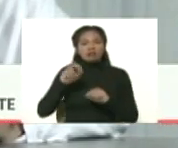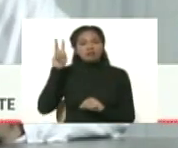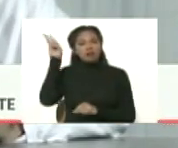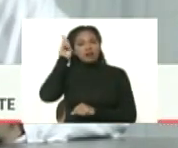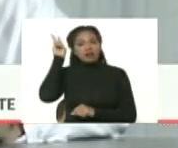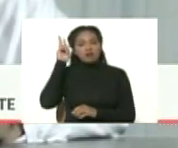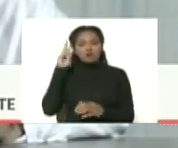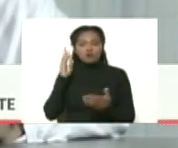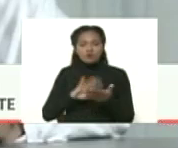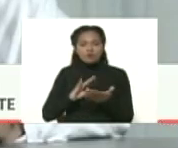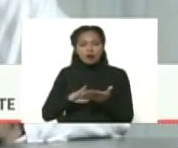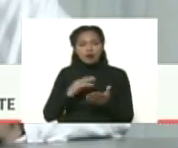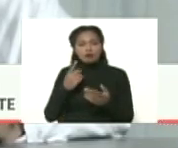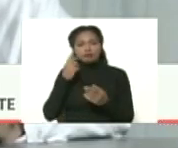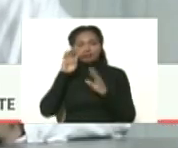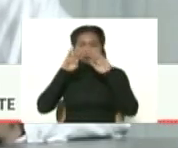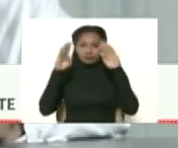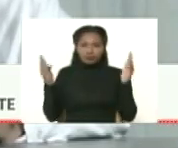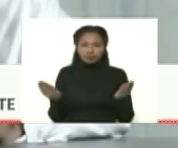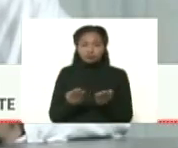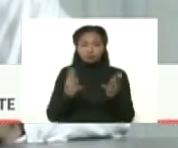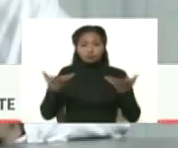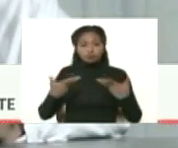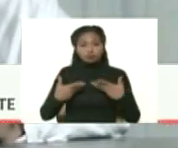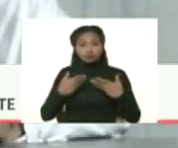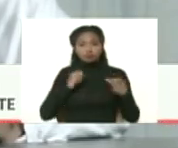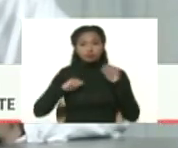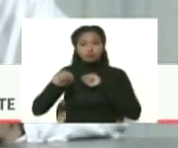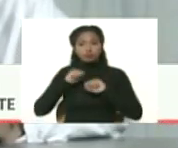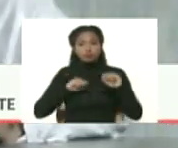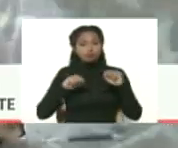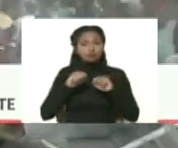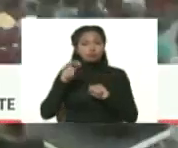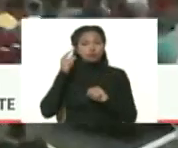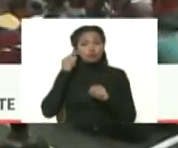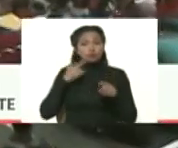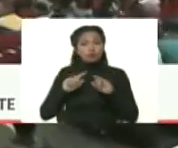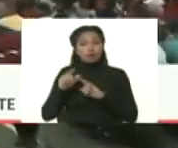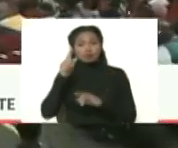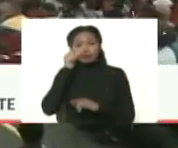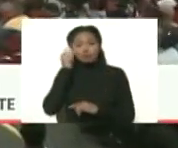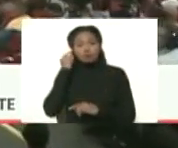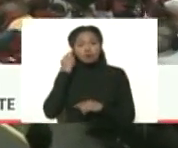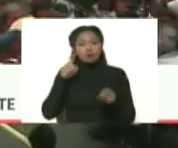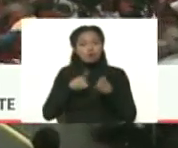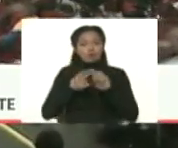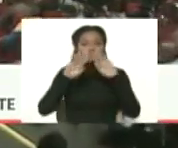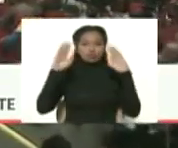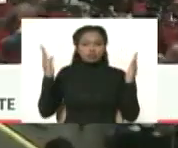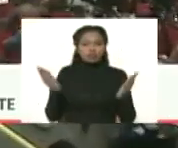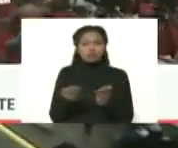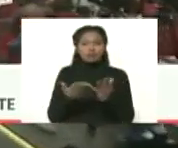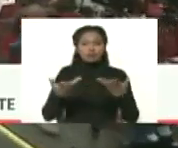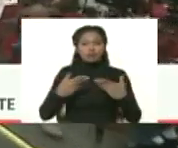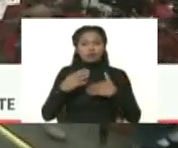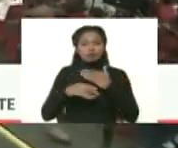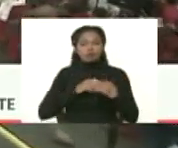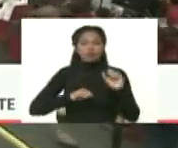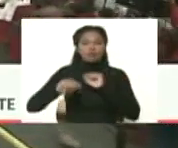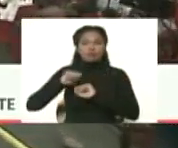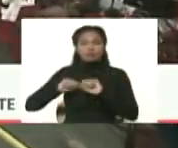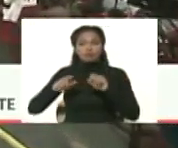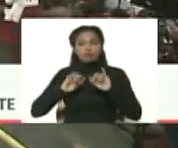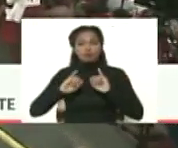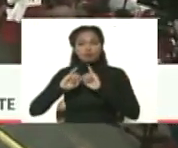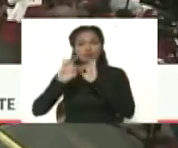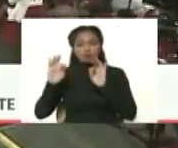indígenas y originarios del mundo. Hemos recibido a los movimientos feministas y de mujeres del mundo. Hemos recibido a los movimientos